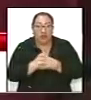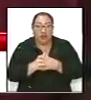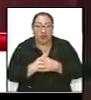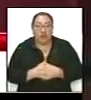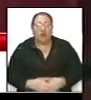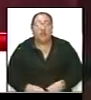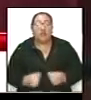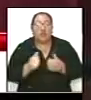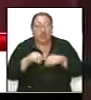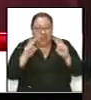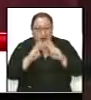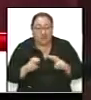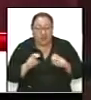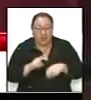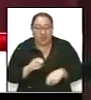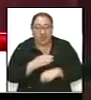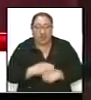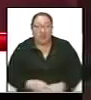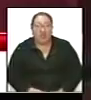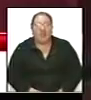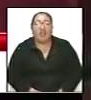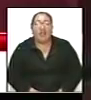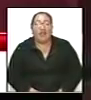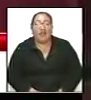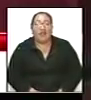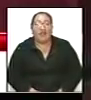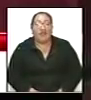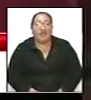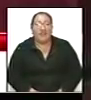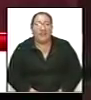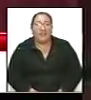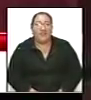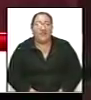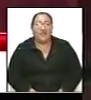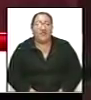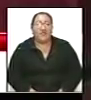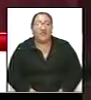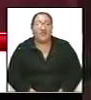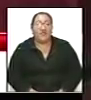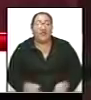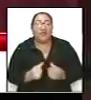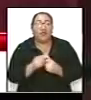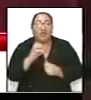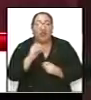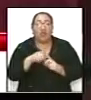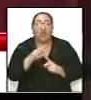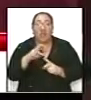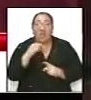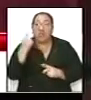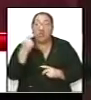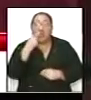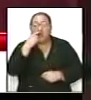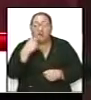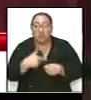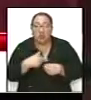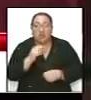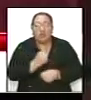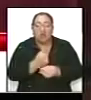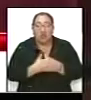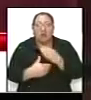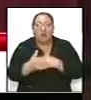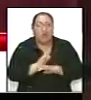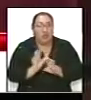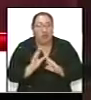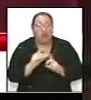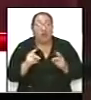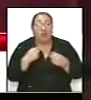fue investigado por la Contraloría General de la República es solo el combustible de funcionamiento.